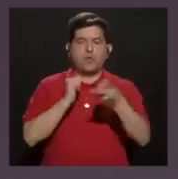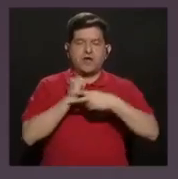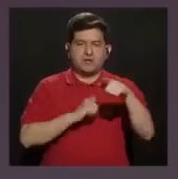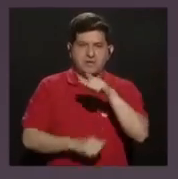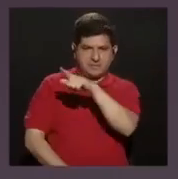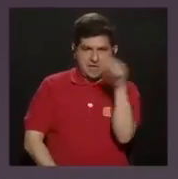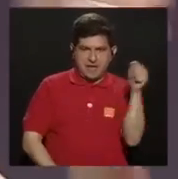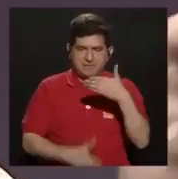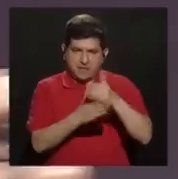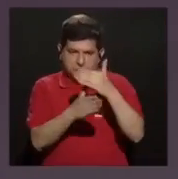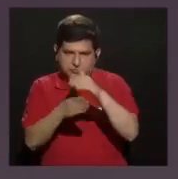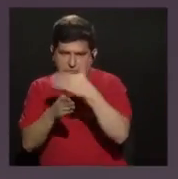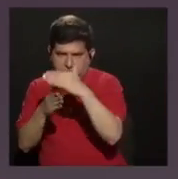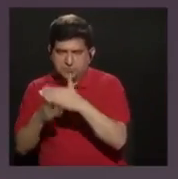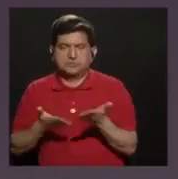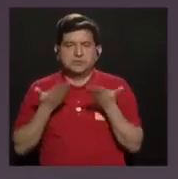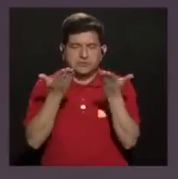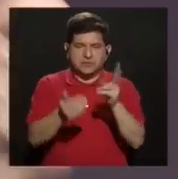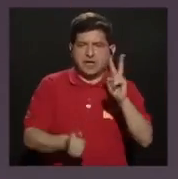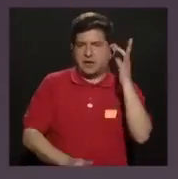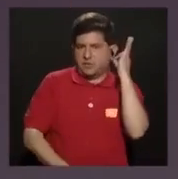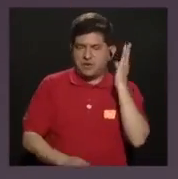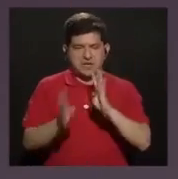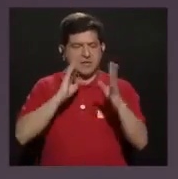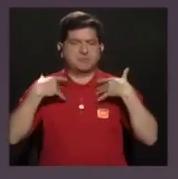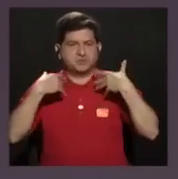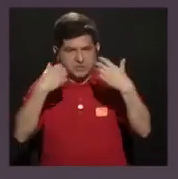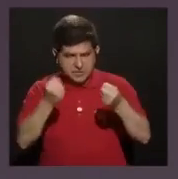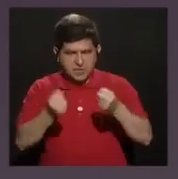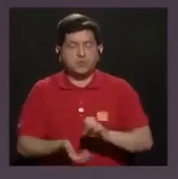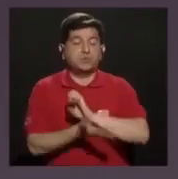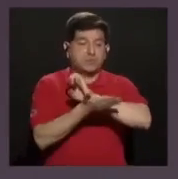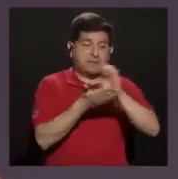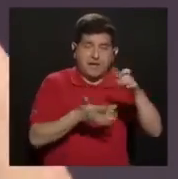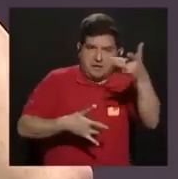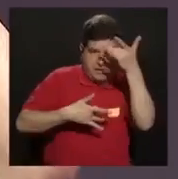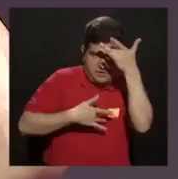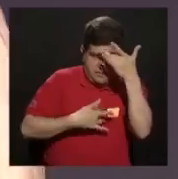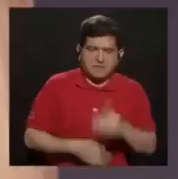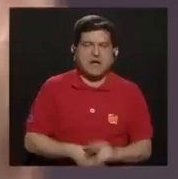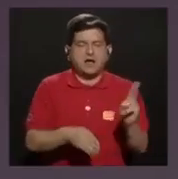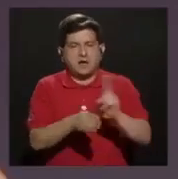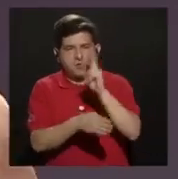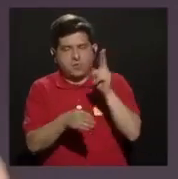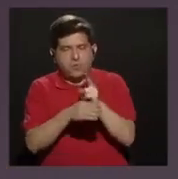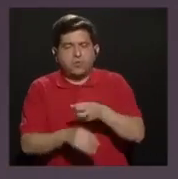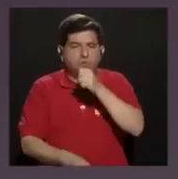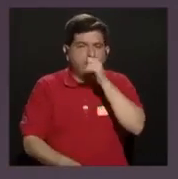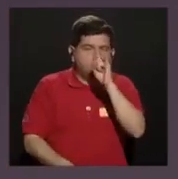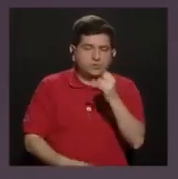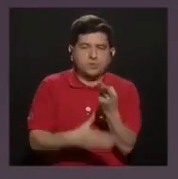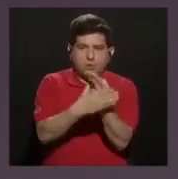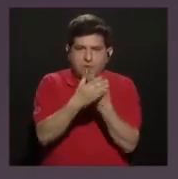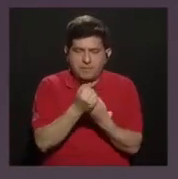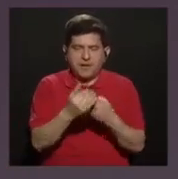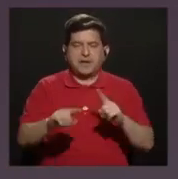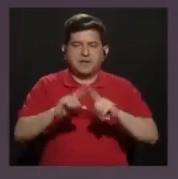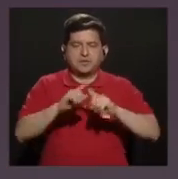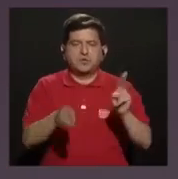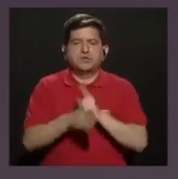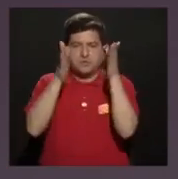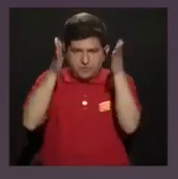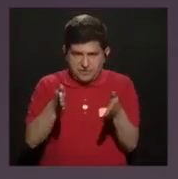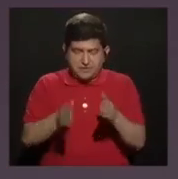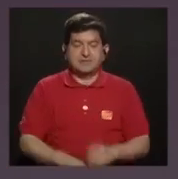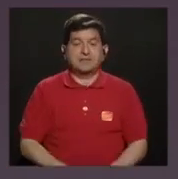nosotras mismas, vamos y les damos a las compañeras, les hablamos de salud, les hablamos de prevención, les hablamos del uso del condón con parejas, con clientes, y pues bueno,